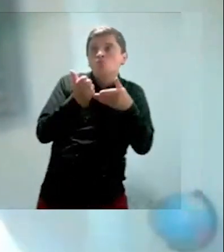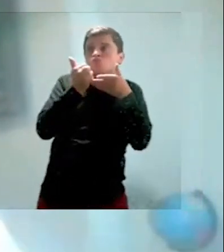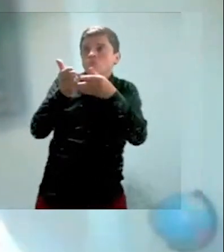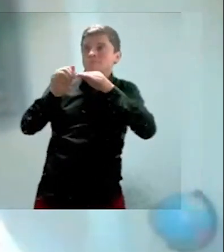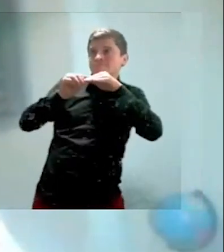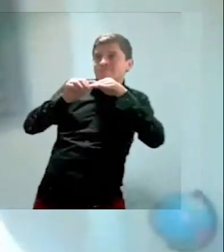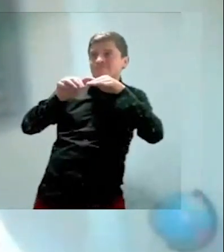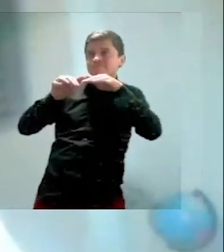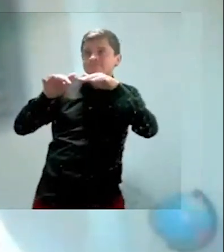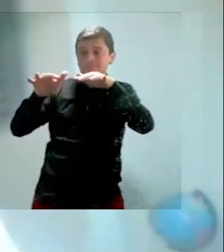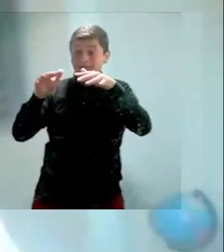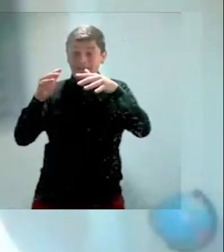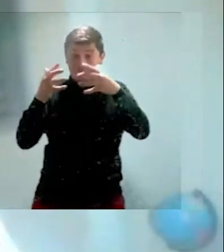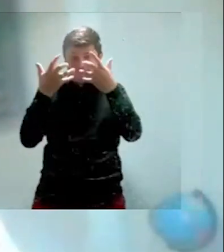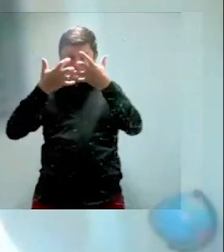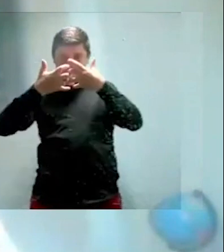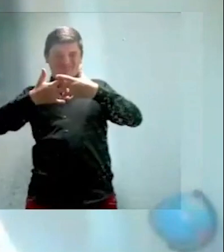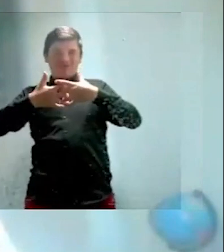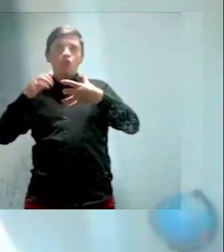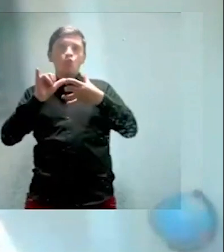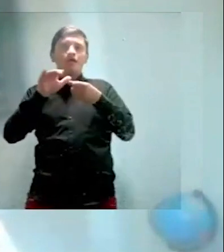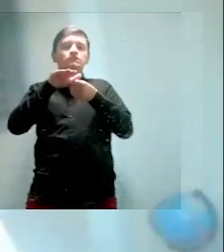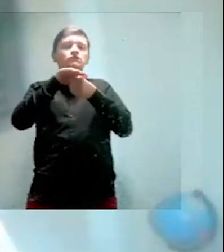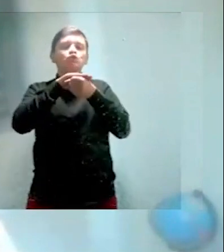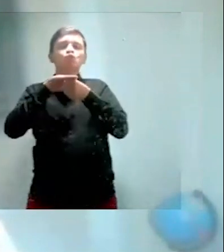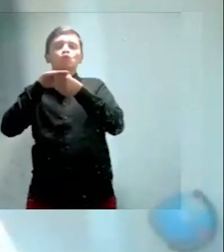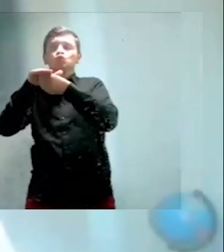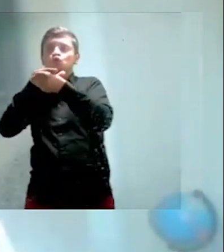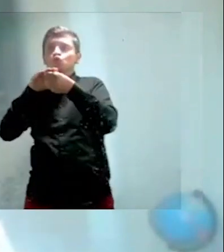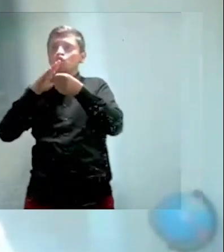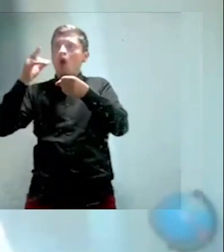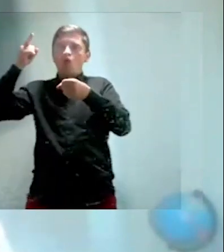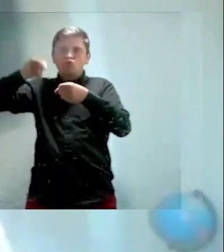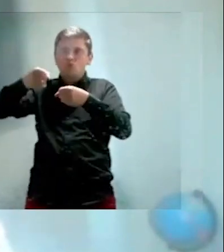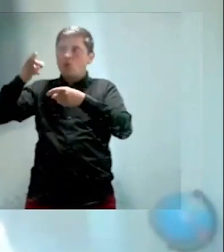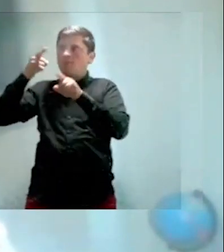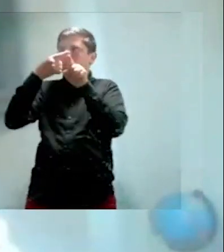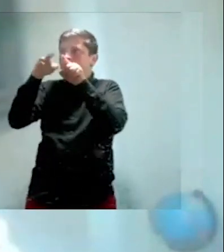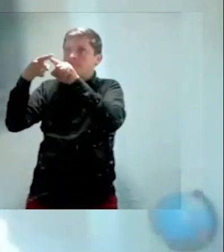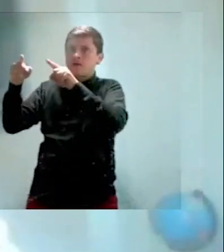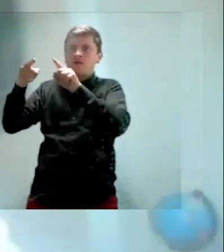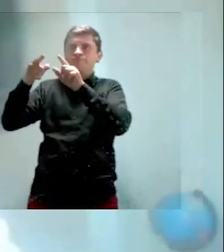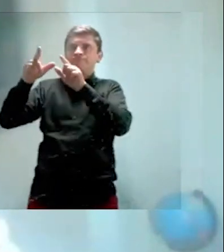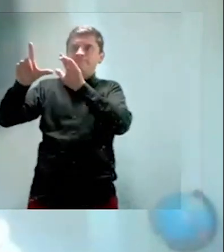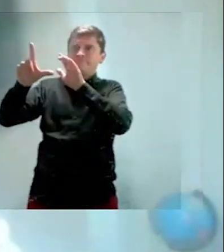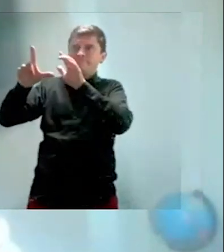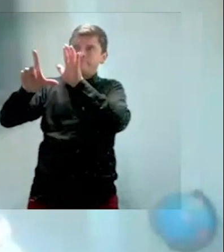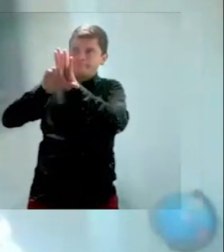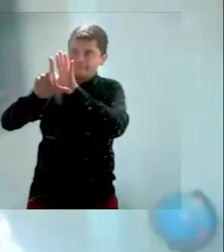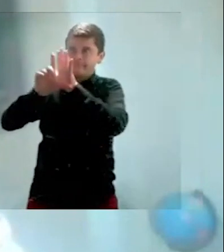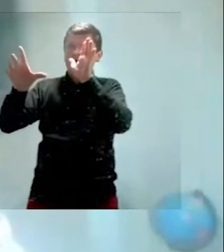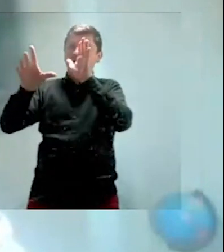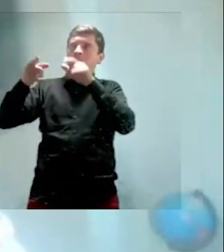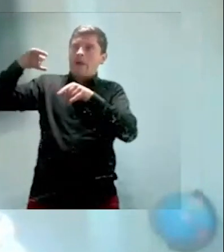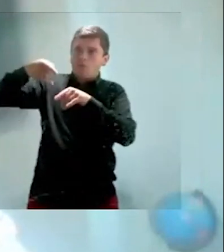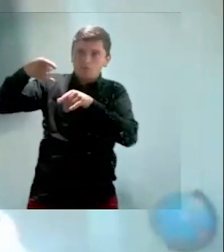también amplificadores, como son de los estados de excepción, de los estados de cosas inconstitucionales, ha declarado ese